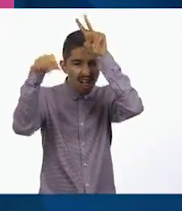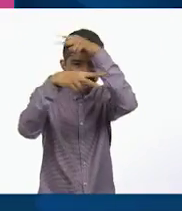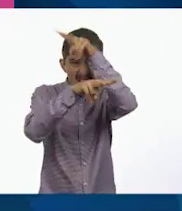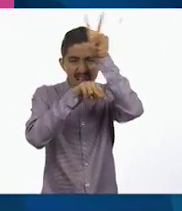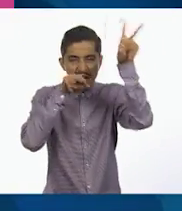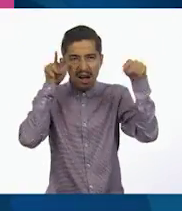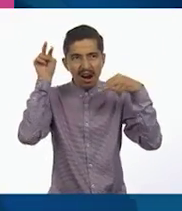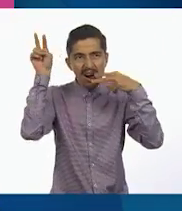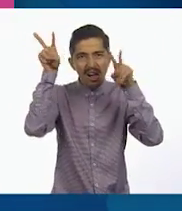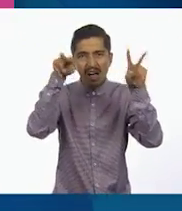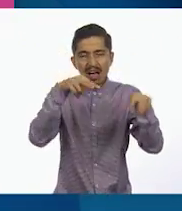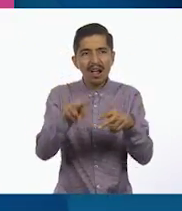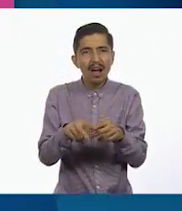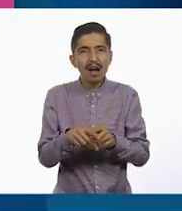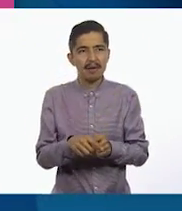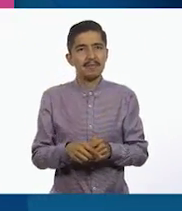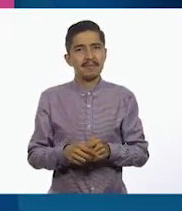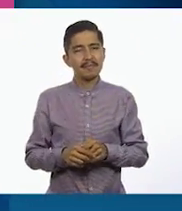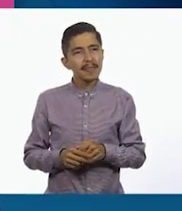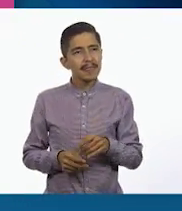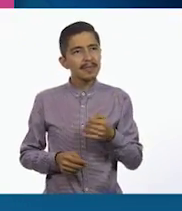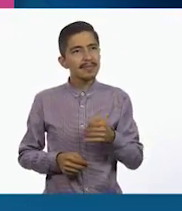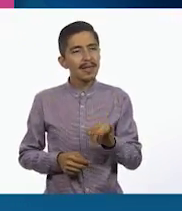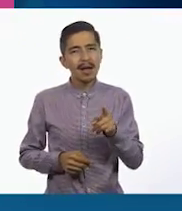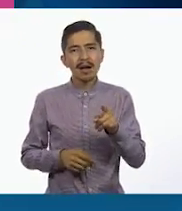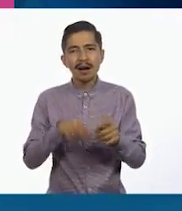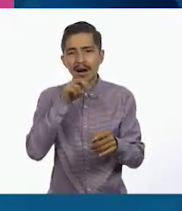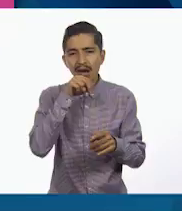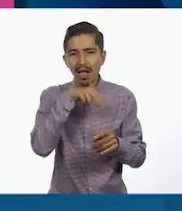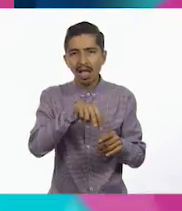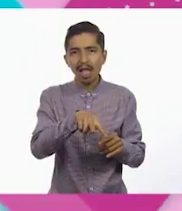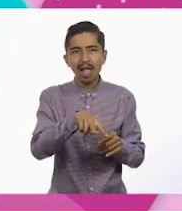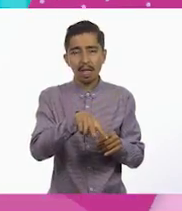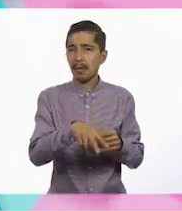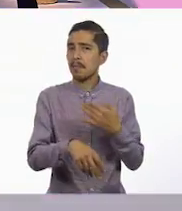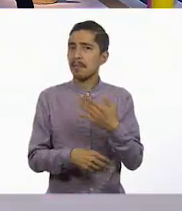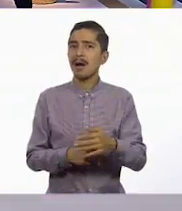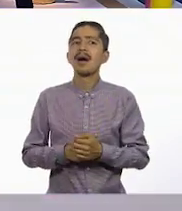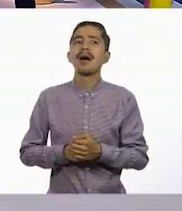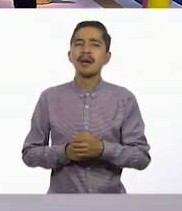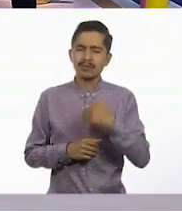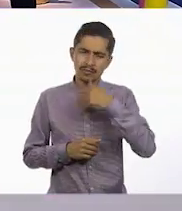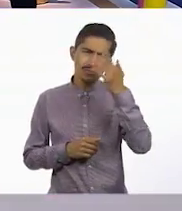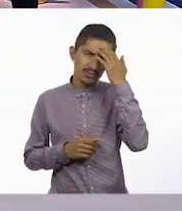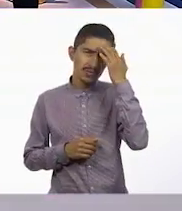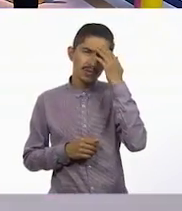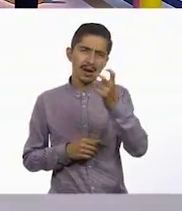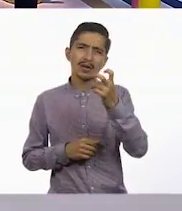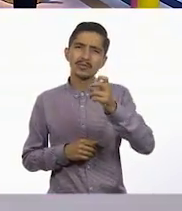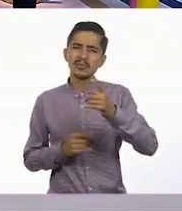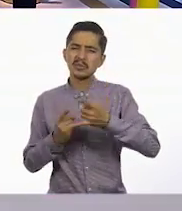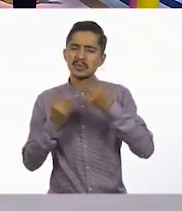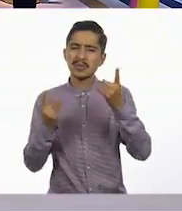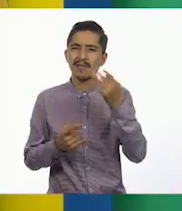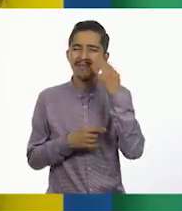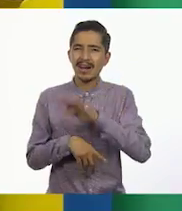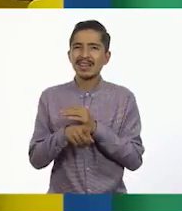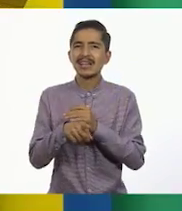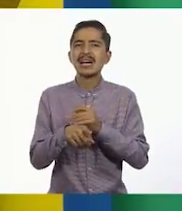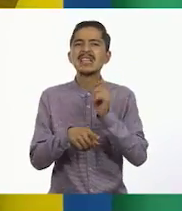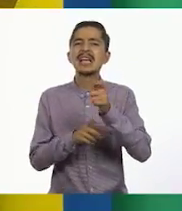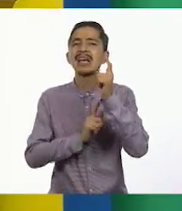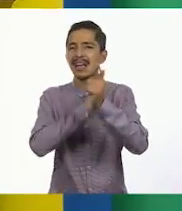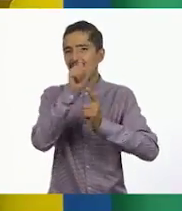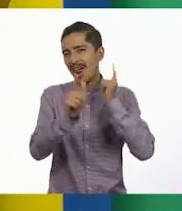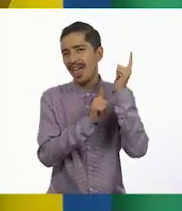Gallardamente, ¿eh? Ya hasta manejas el lenguaje heroico, Ton. Muy bien. Yo conozco ese mito. Es de la mitología